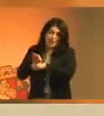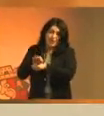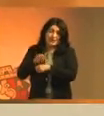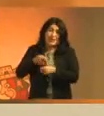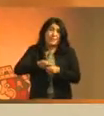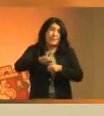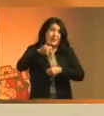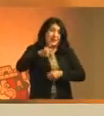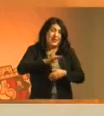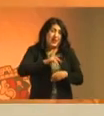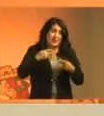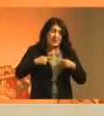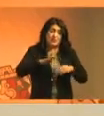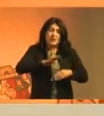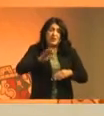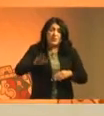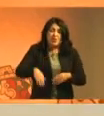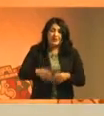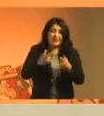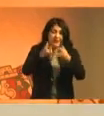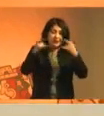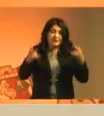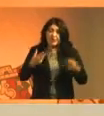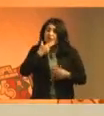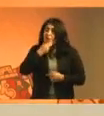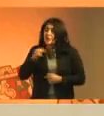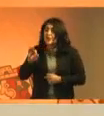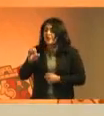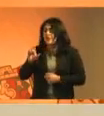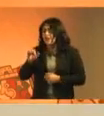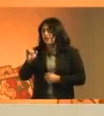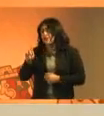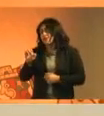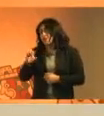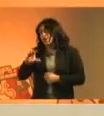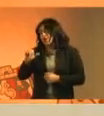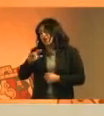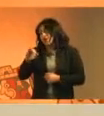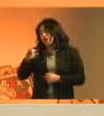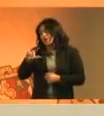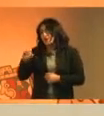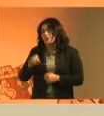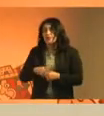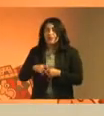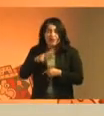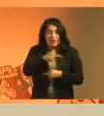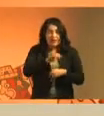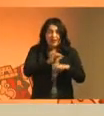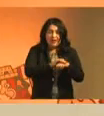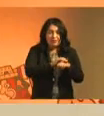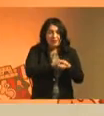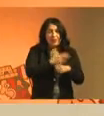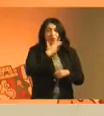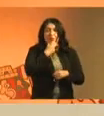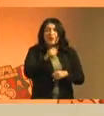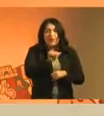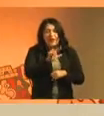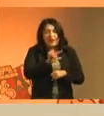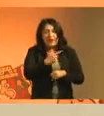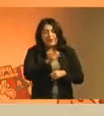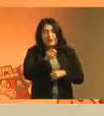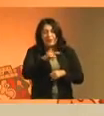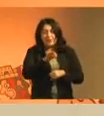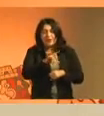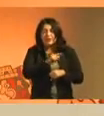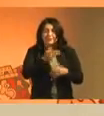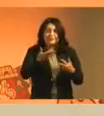creo que el único muerto en la historia de felipe carrillo puerto mata a un hombre arjonilla se llamaba un amigo de la familia que no quiere matar